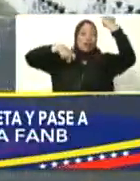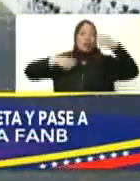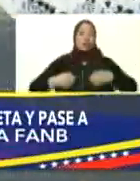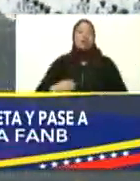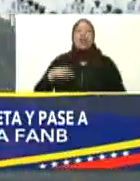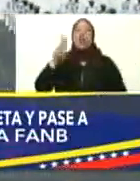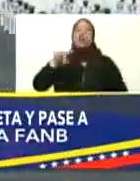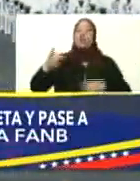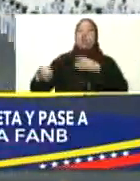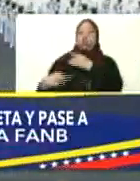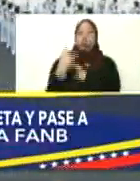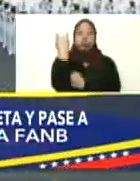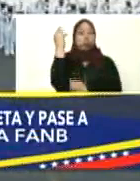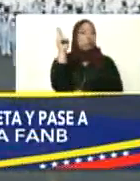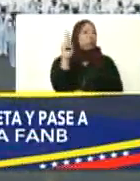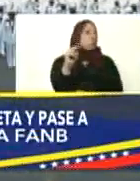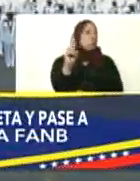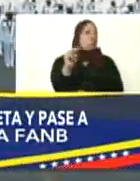¡Leales siempre!